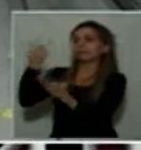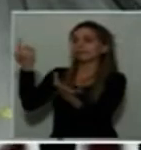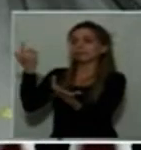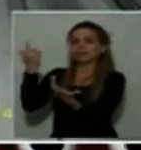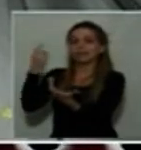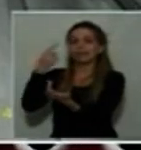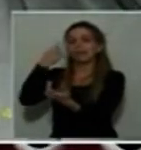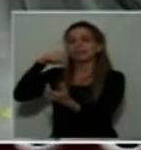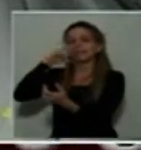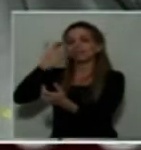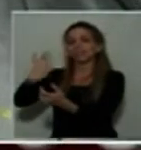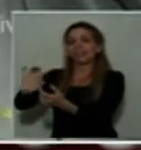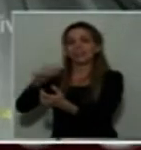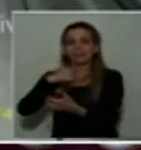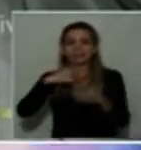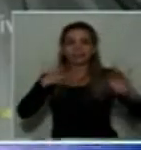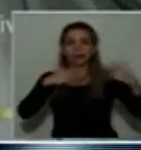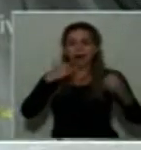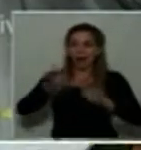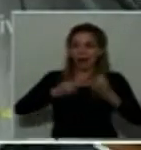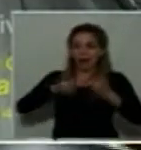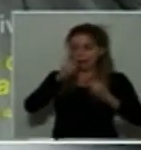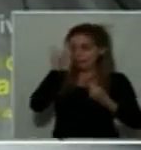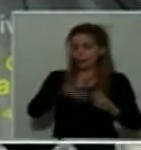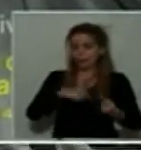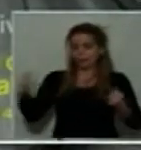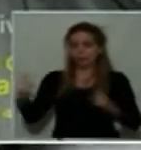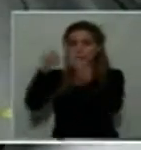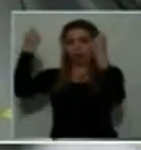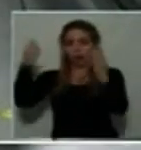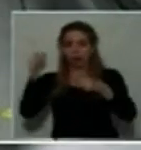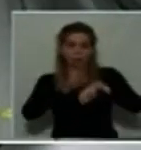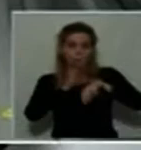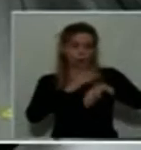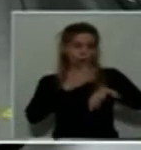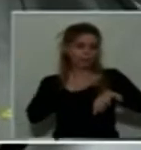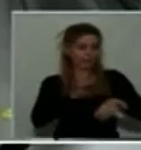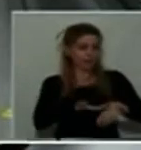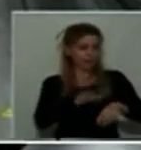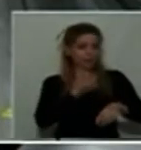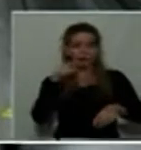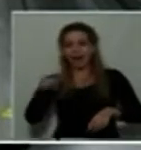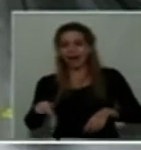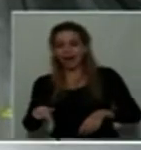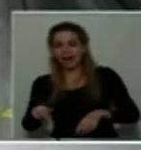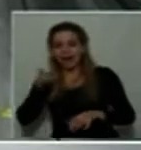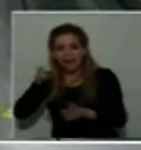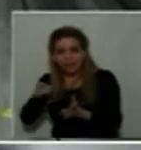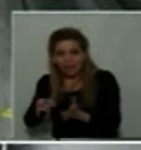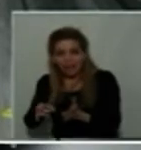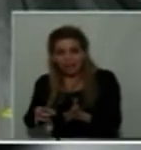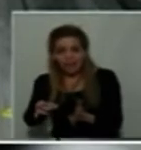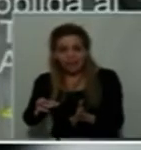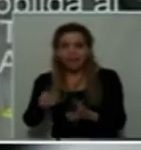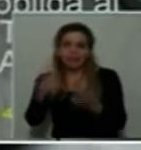¿El acelerador ande mal? Es lo que estoy preguntando, ¿por qué aceleró? Bueno, pero puede no andar bien el freno y puede no andar